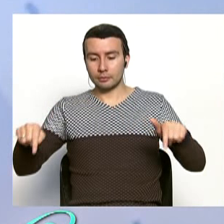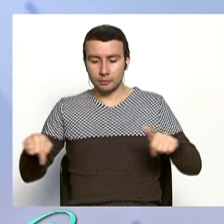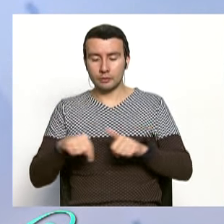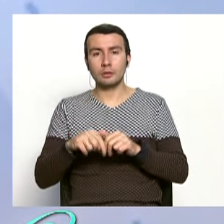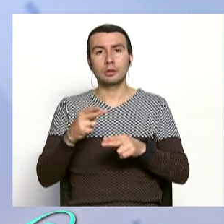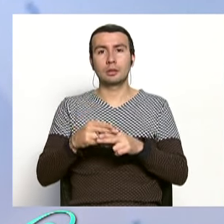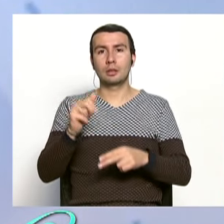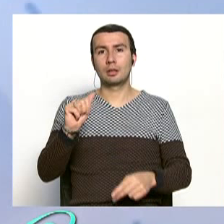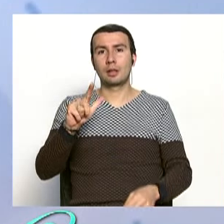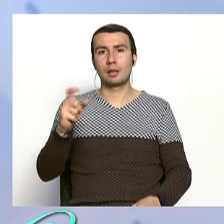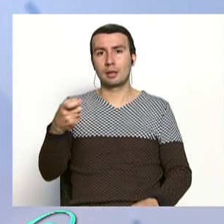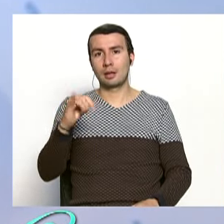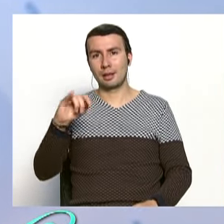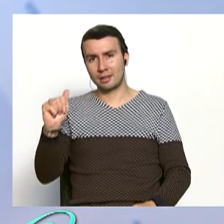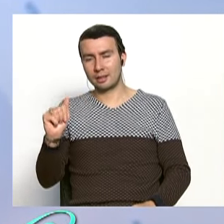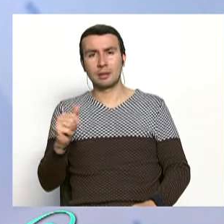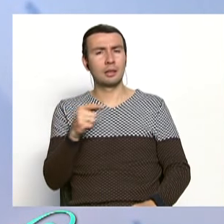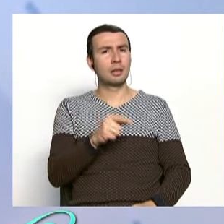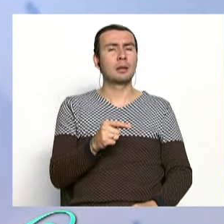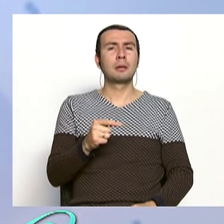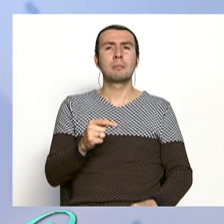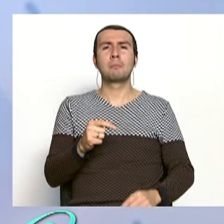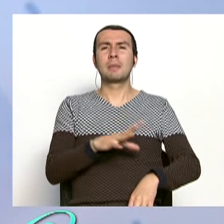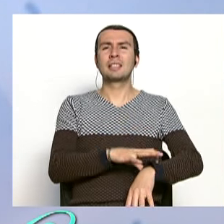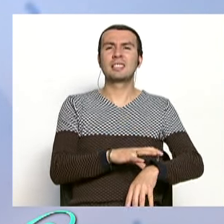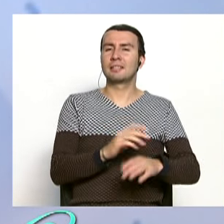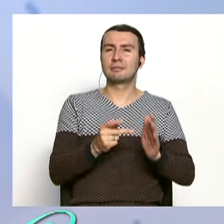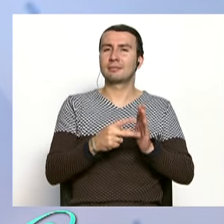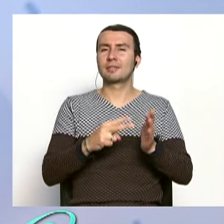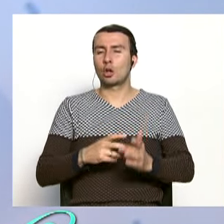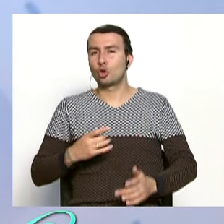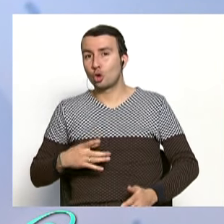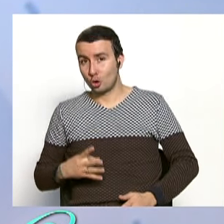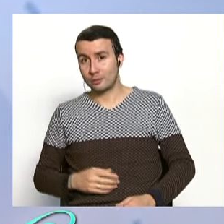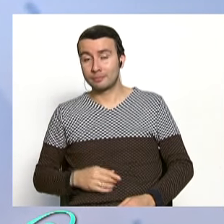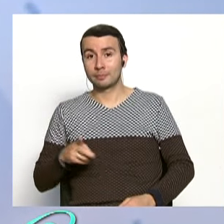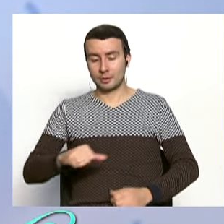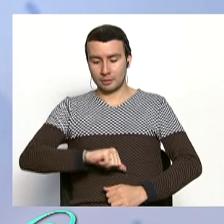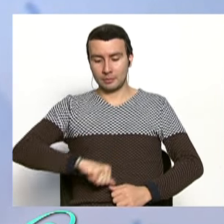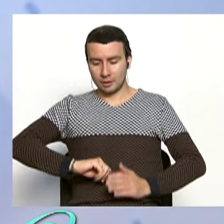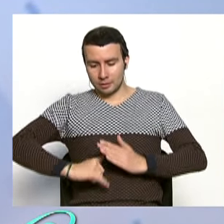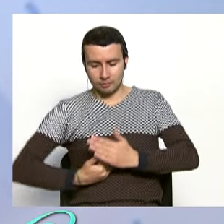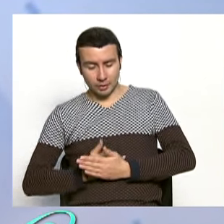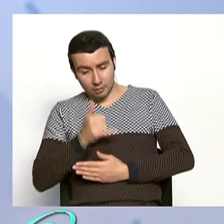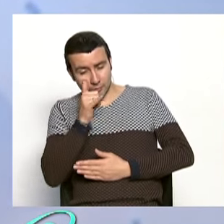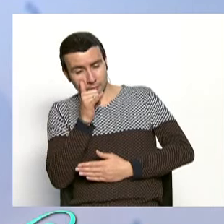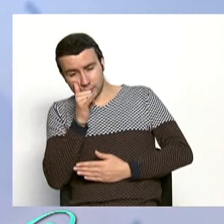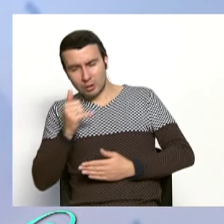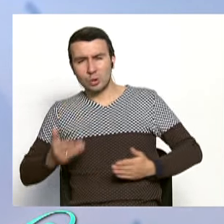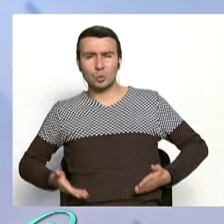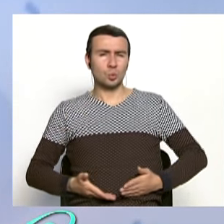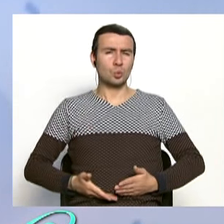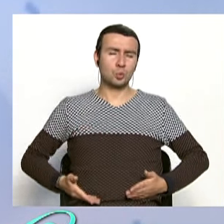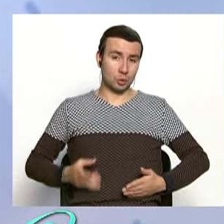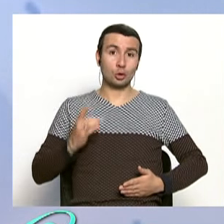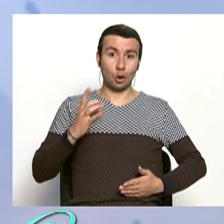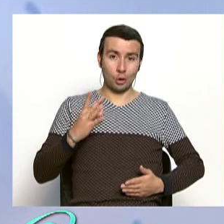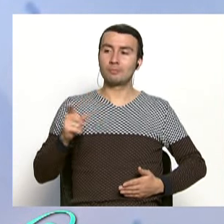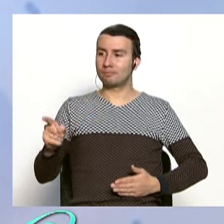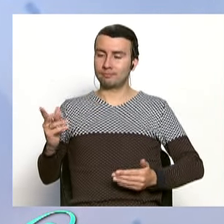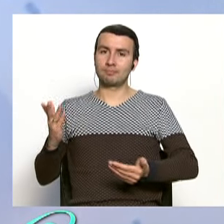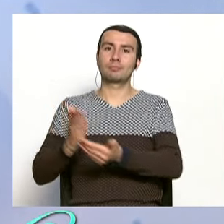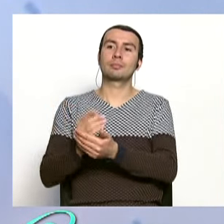algia en medicina significa dolor que es la unidad de laparoscopia ginecológica Avanzada y dolor pélvico donde